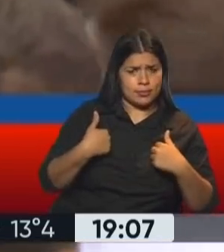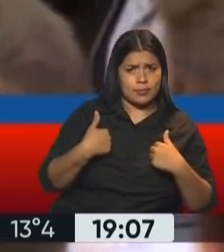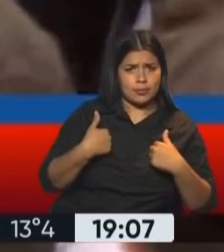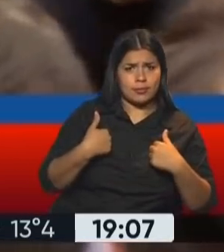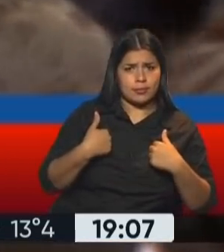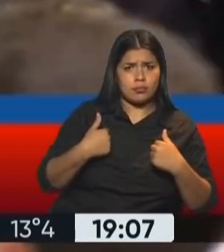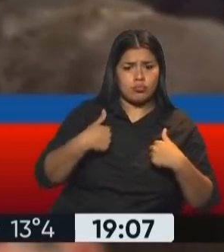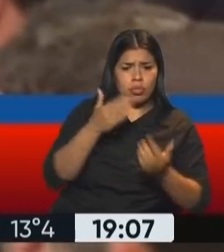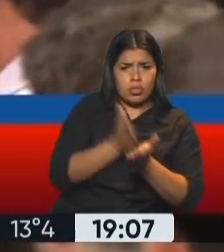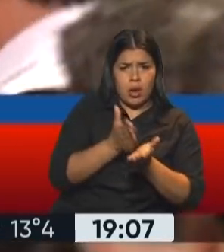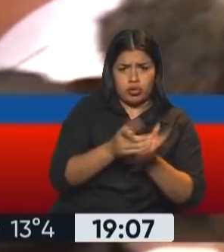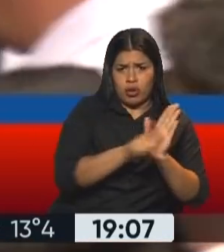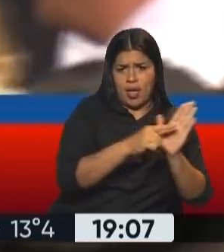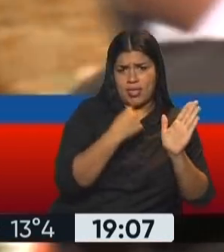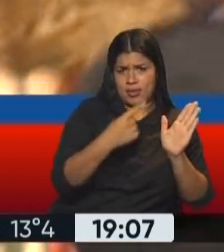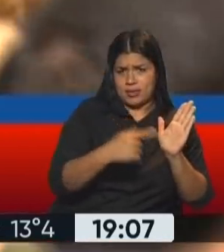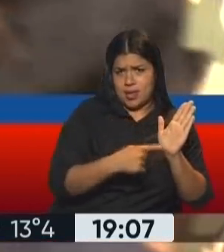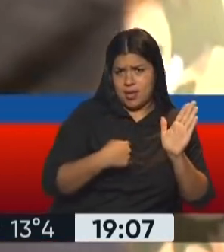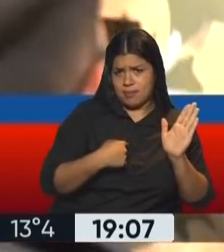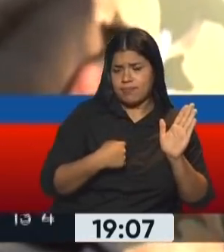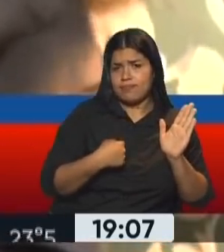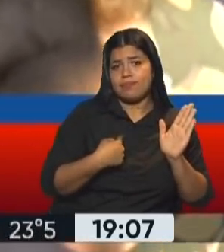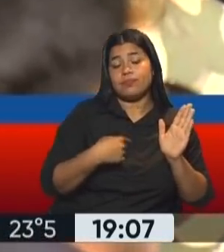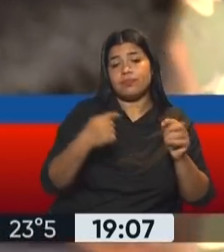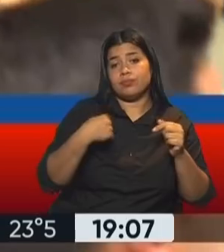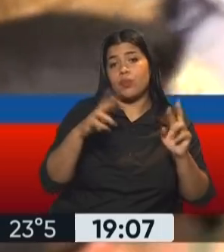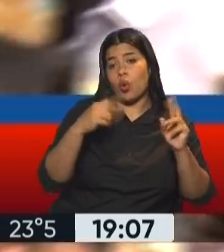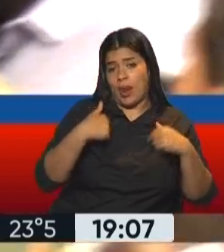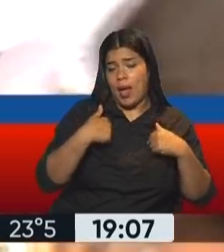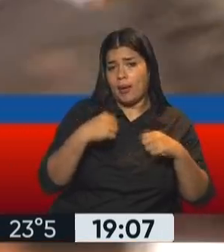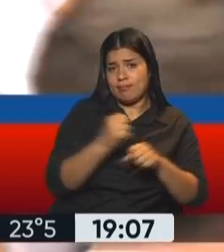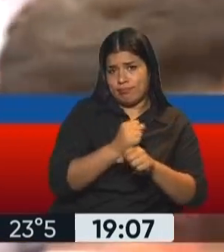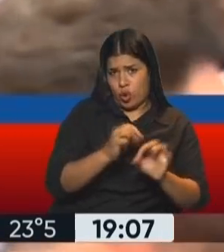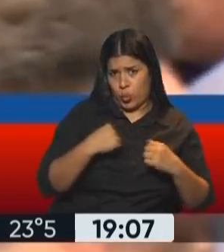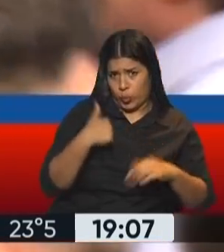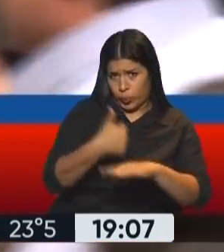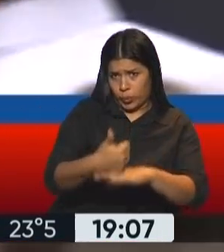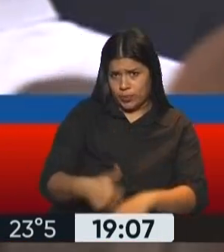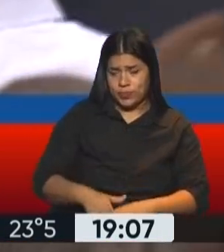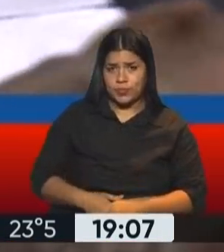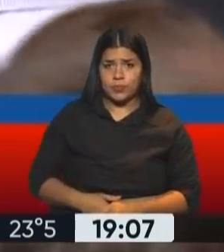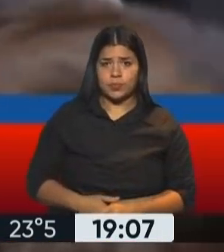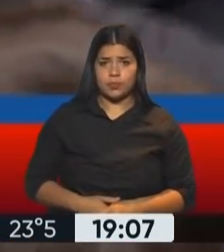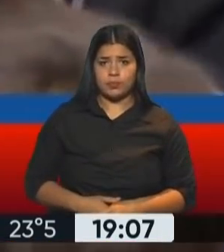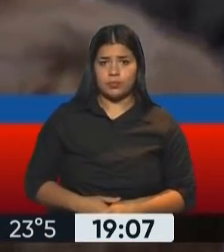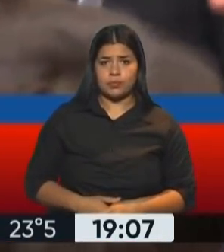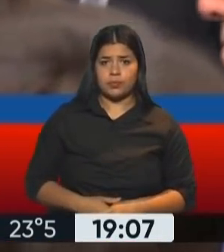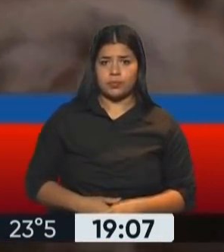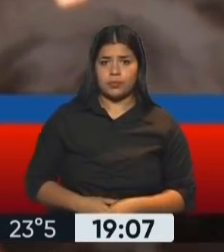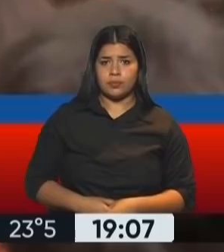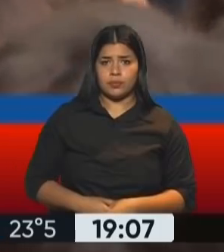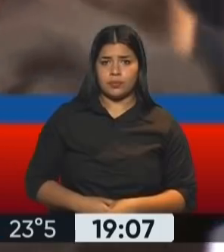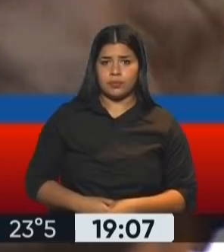mi derecho según la ley y supongo que me van a autorizar a estar allí. ¿Usted cree que el juez se está desestabilizando, que lo intentan